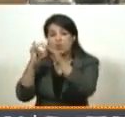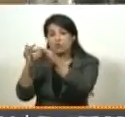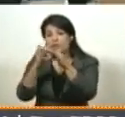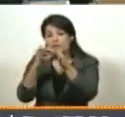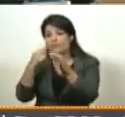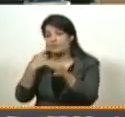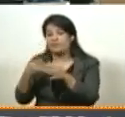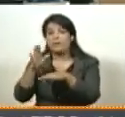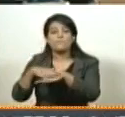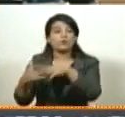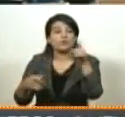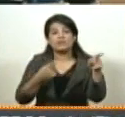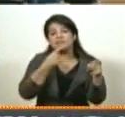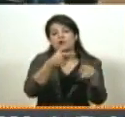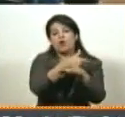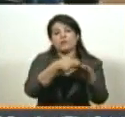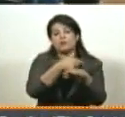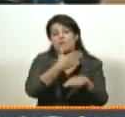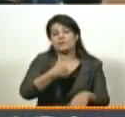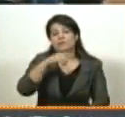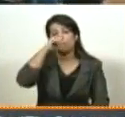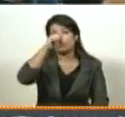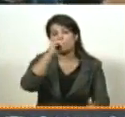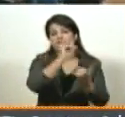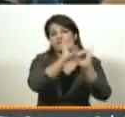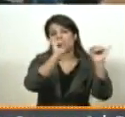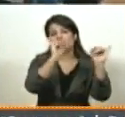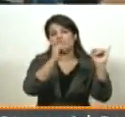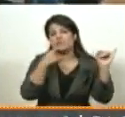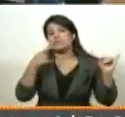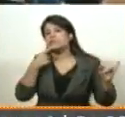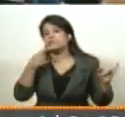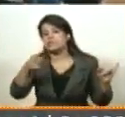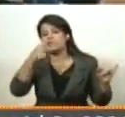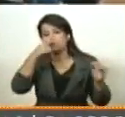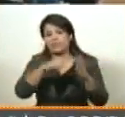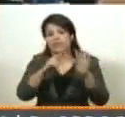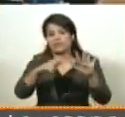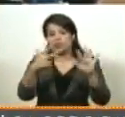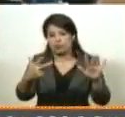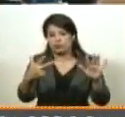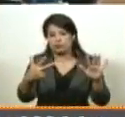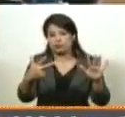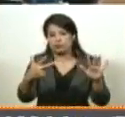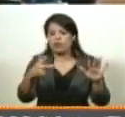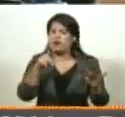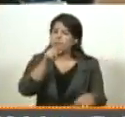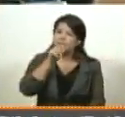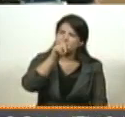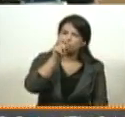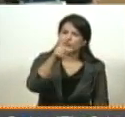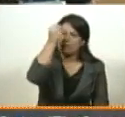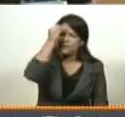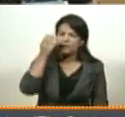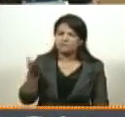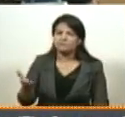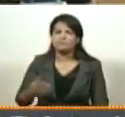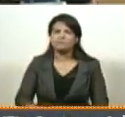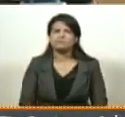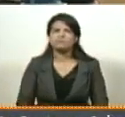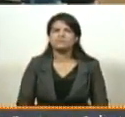en cuenta que el gobierno del presidente Maduro cesa en sus funciones en 2018. Quisiéramos saber su opinión al